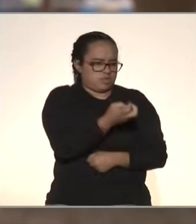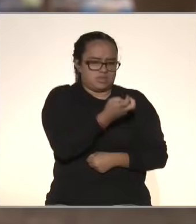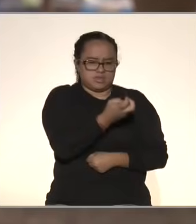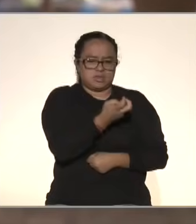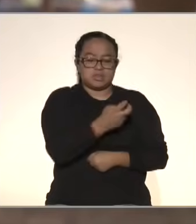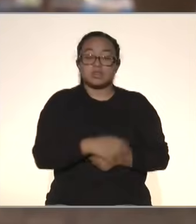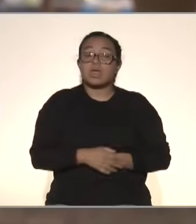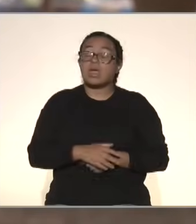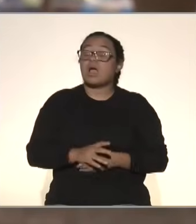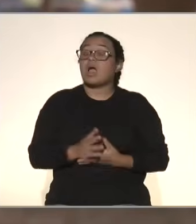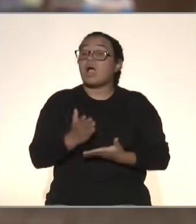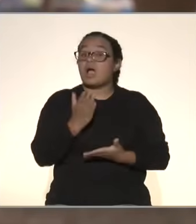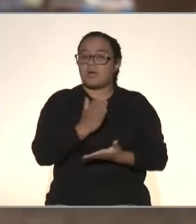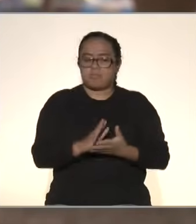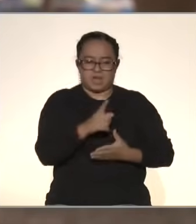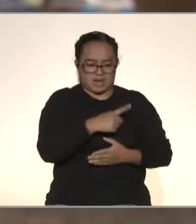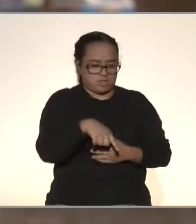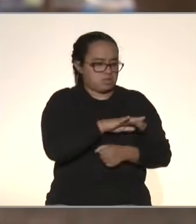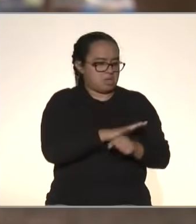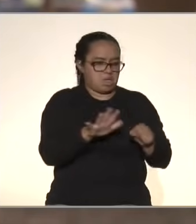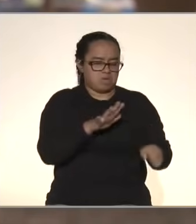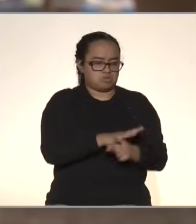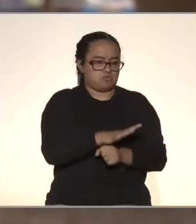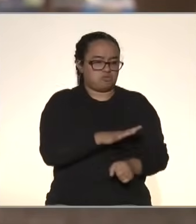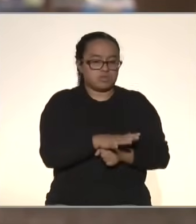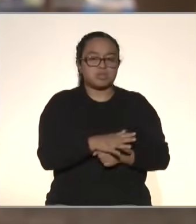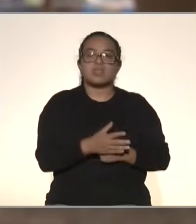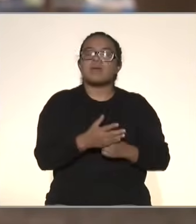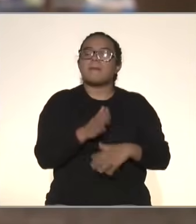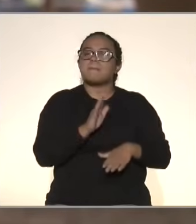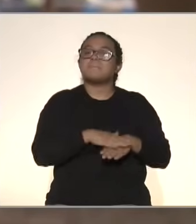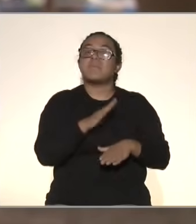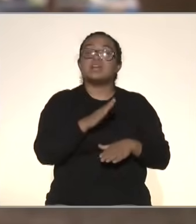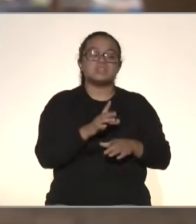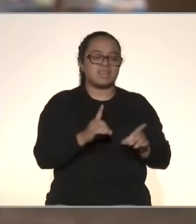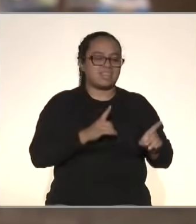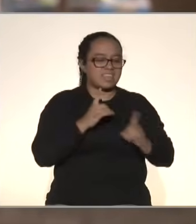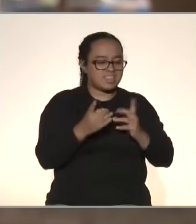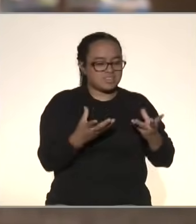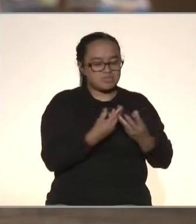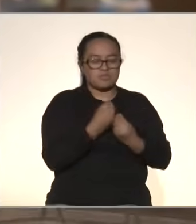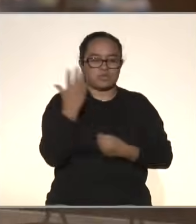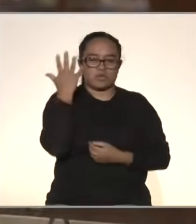Y además de ser suficiente, era muy disfrutable.